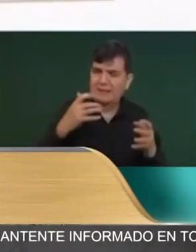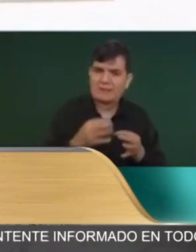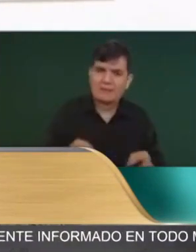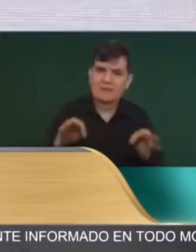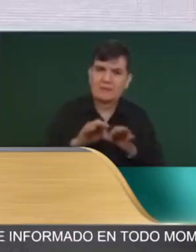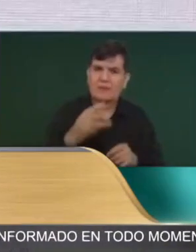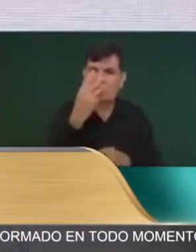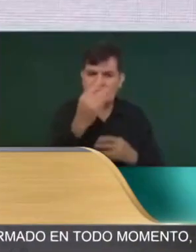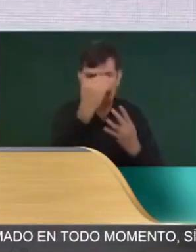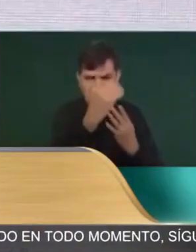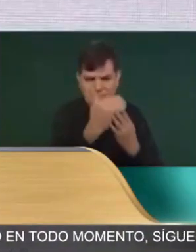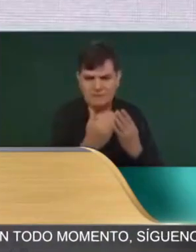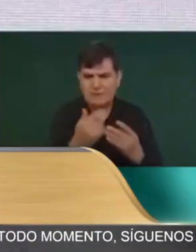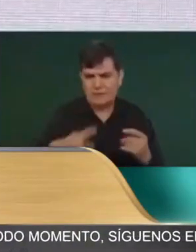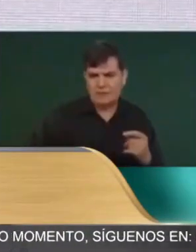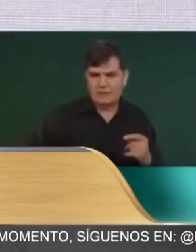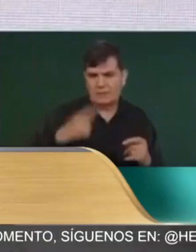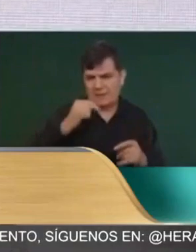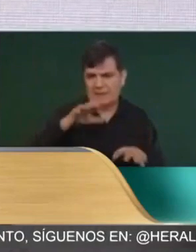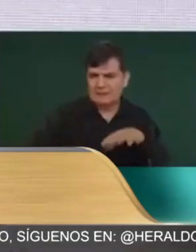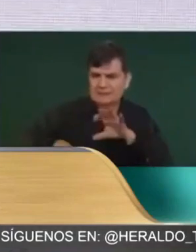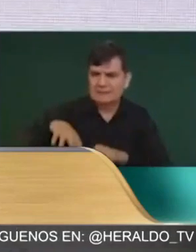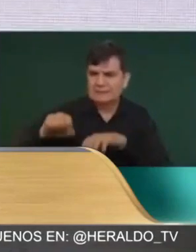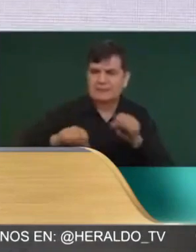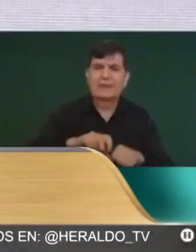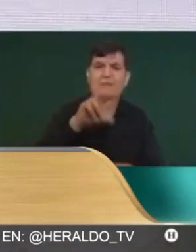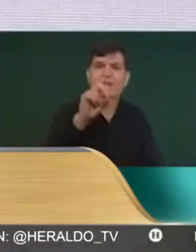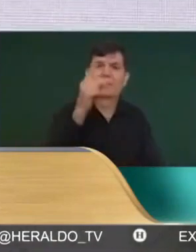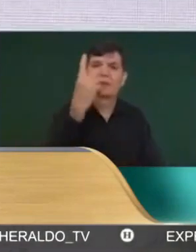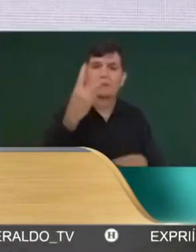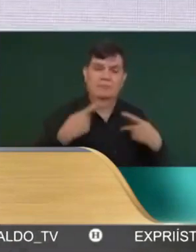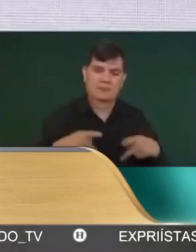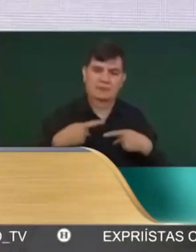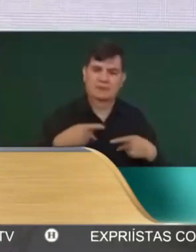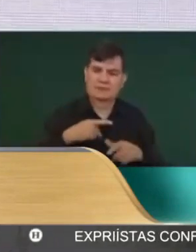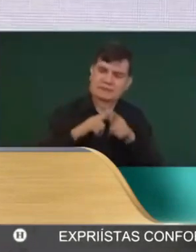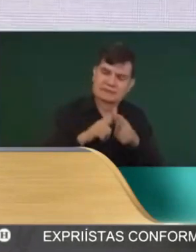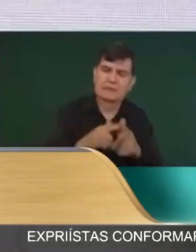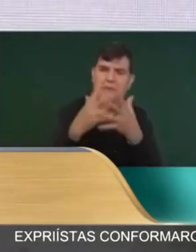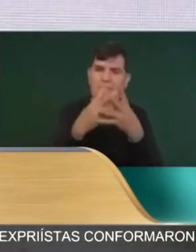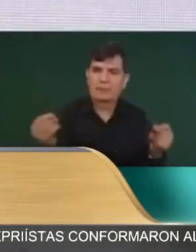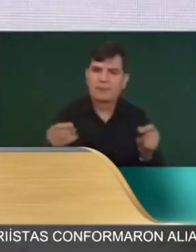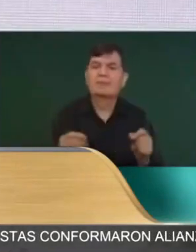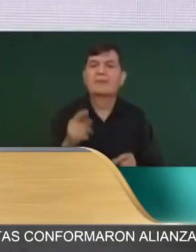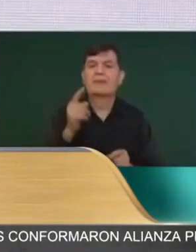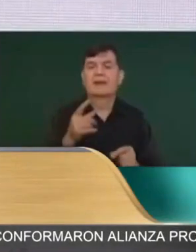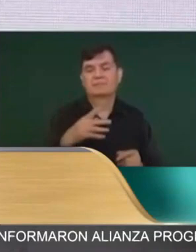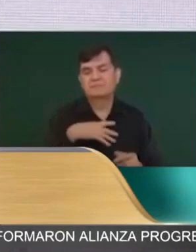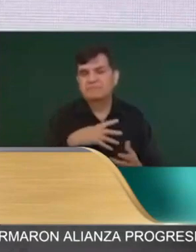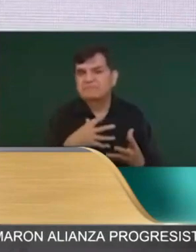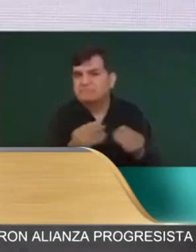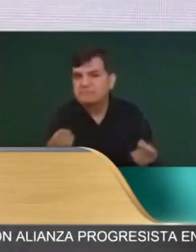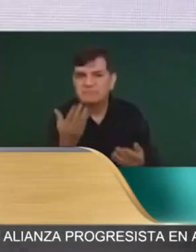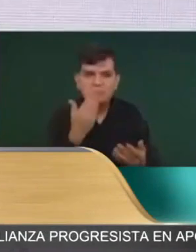los tres órdenes de gobierno para la localización de 32 personas que continúan en calidad de desaparecidas.